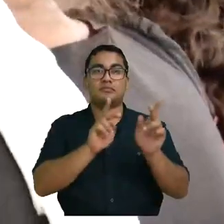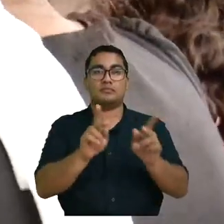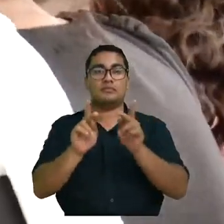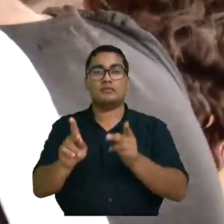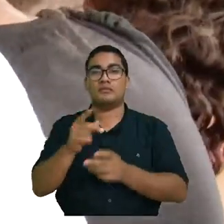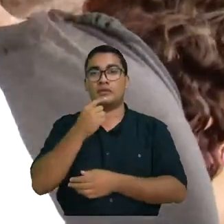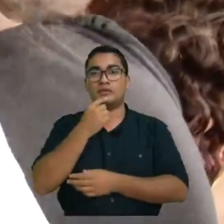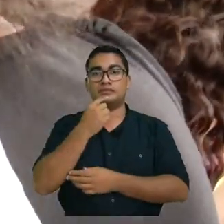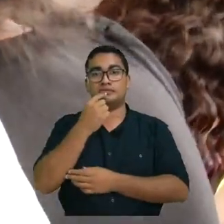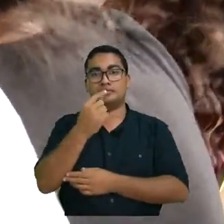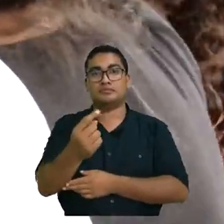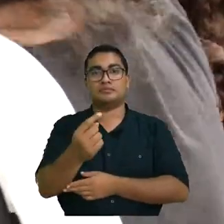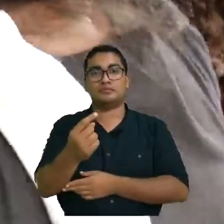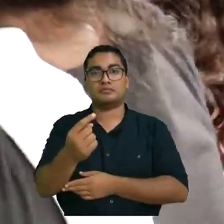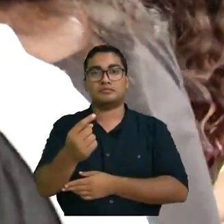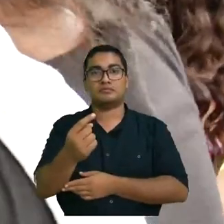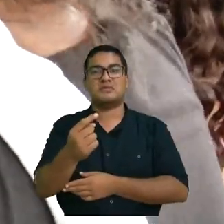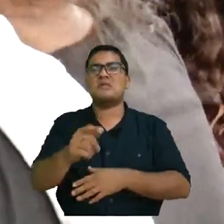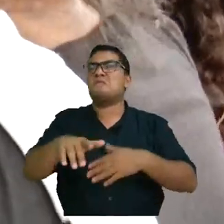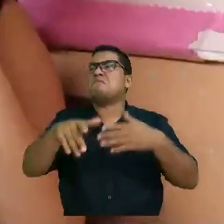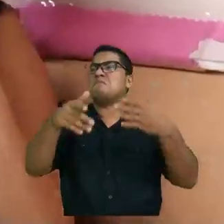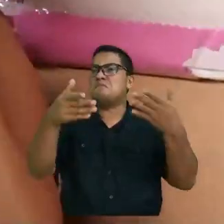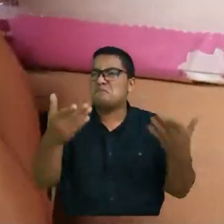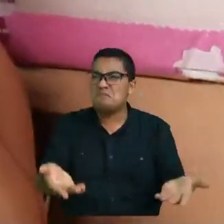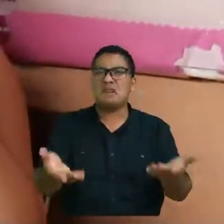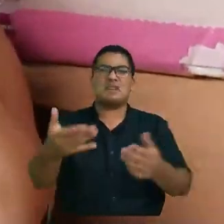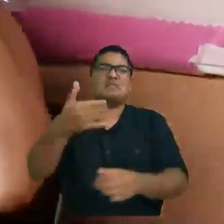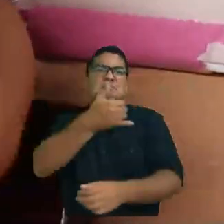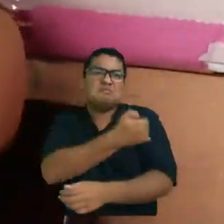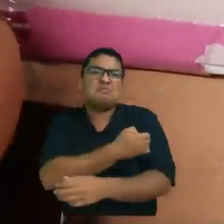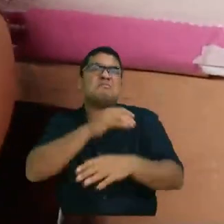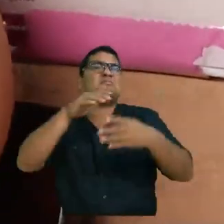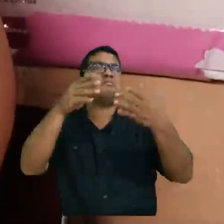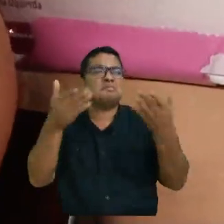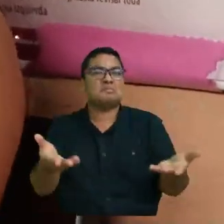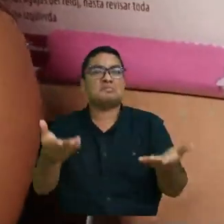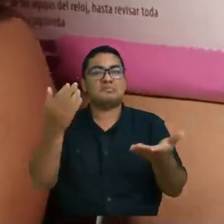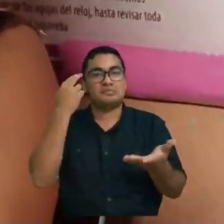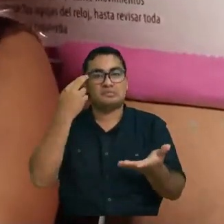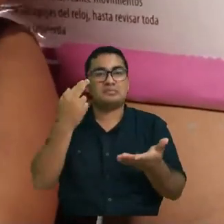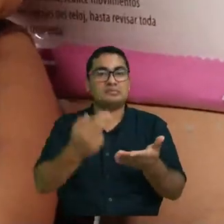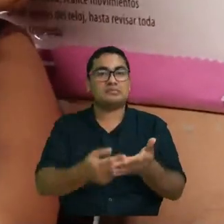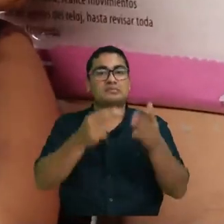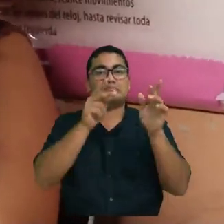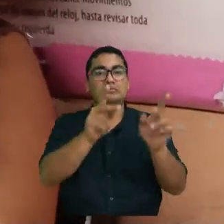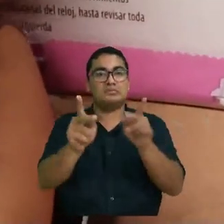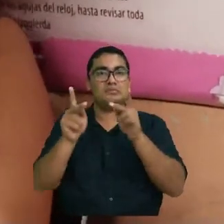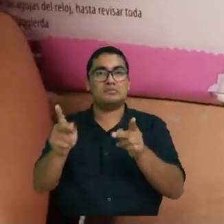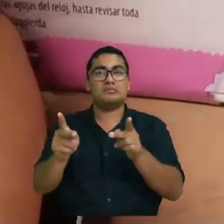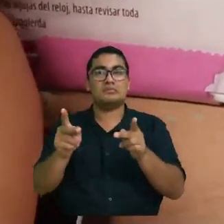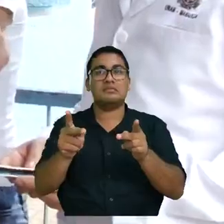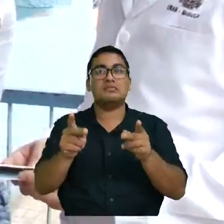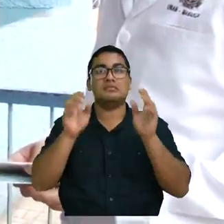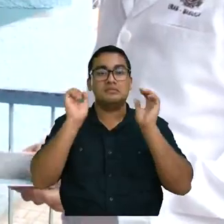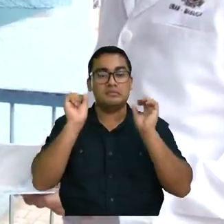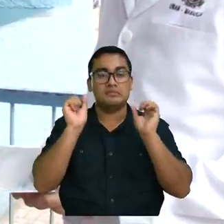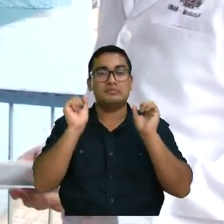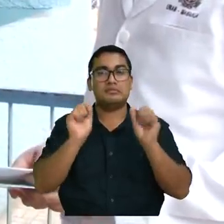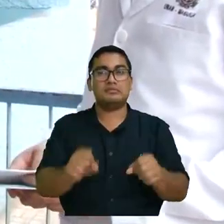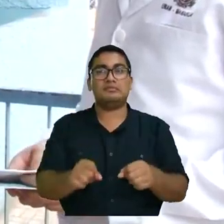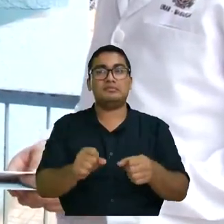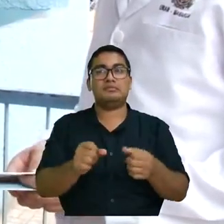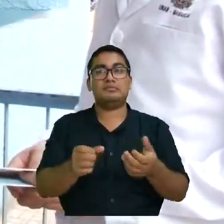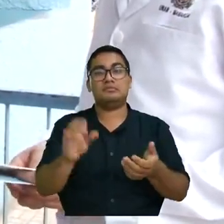Algunos dicen, pues para aclarar, ¿y para qué me vacuné? No sirve esta vacuna. Pero hay que recordar a la población que les va a dar este tipo de... Hay algún